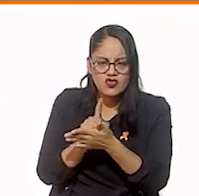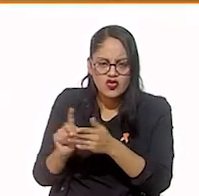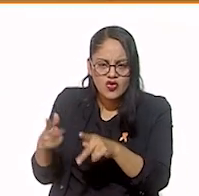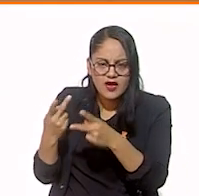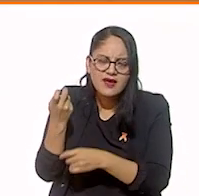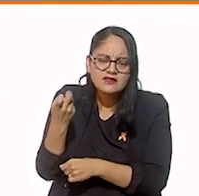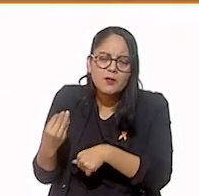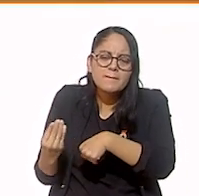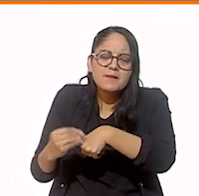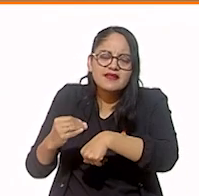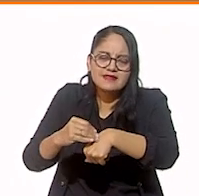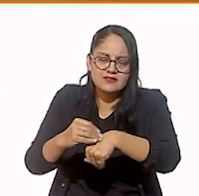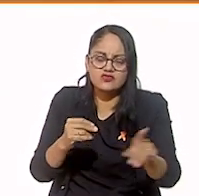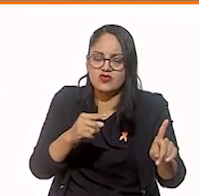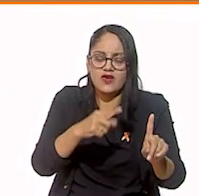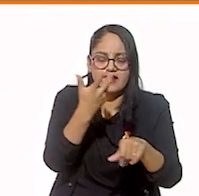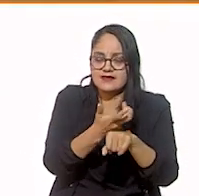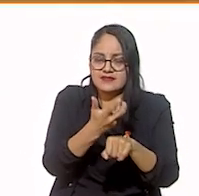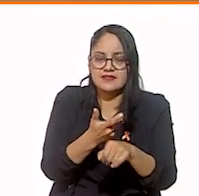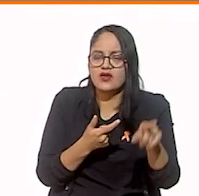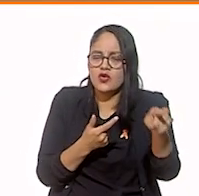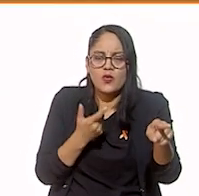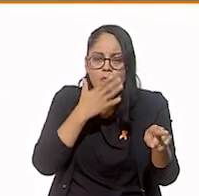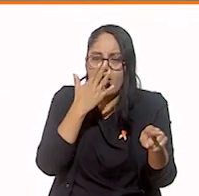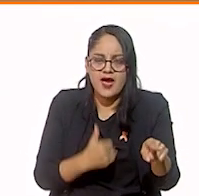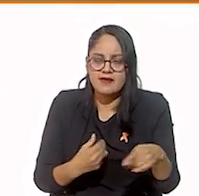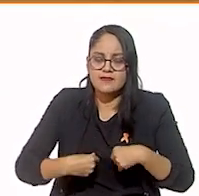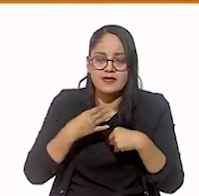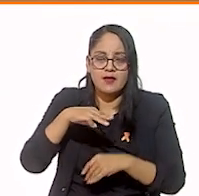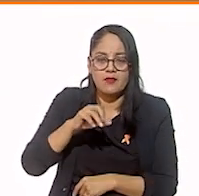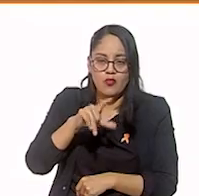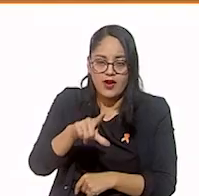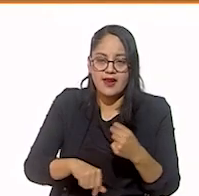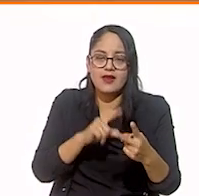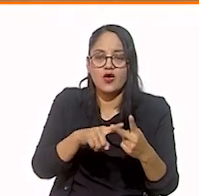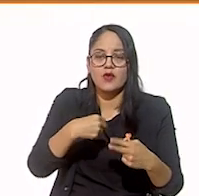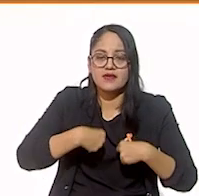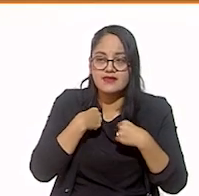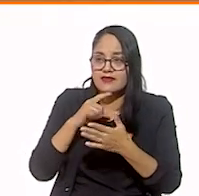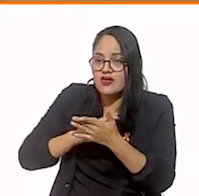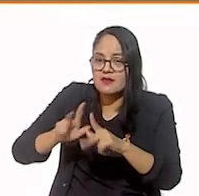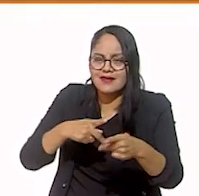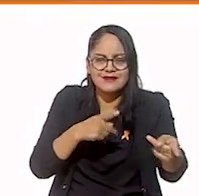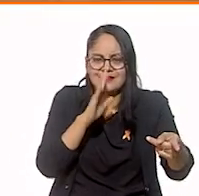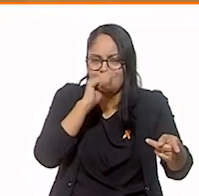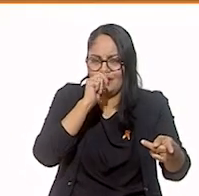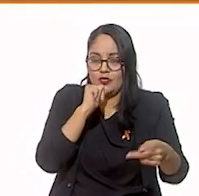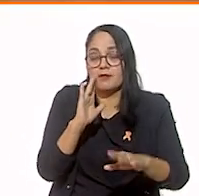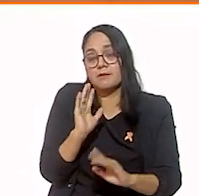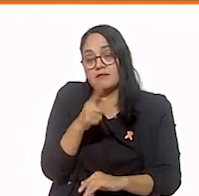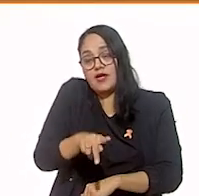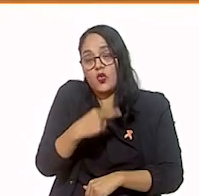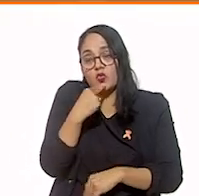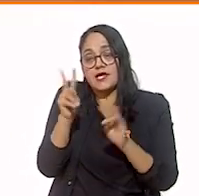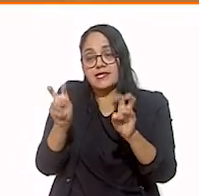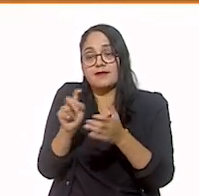que es una excusa, que Estados Unidos no tiene, digamos, que ningún tipo de moral o ningún tipo de criterio para hablar de lucha contra el narcotráfico, pero se utiliza como, digamos,